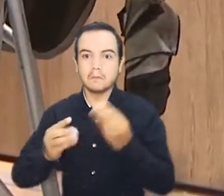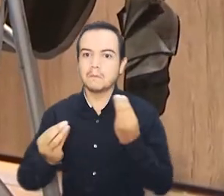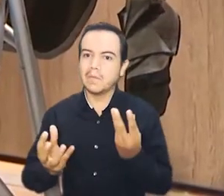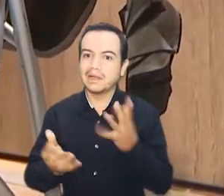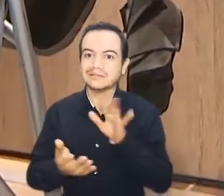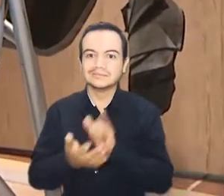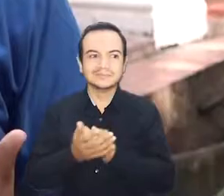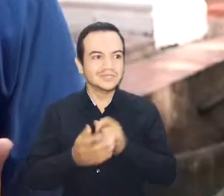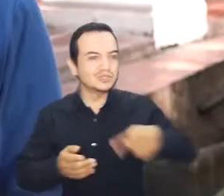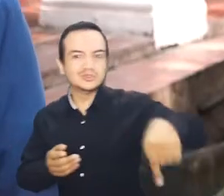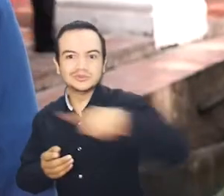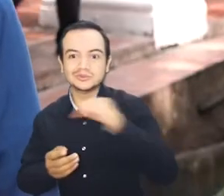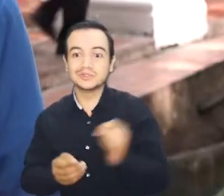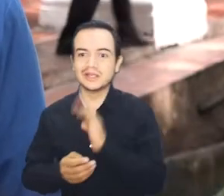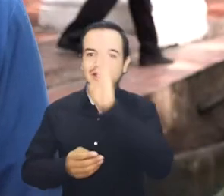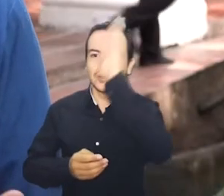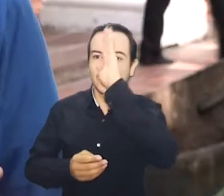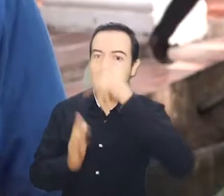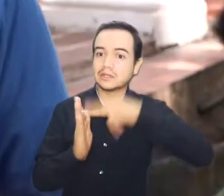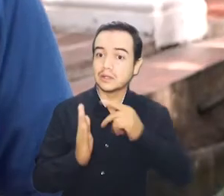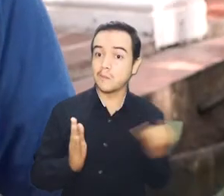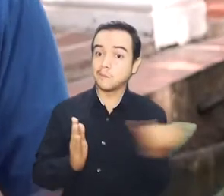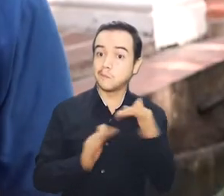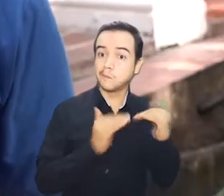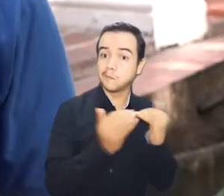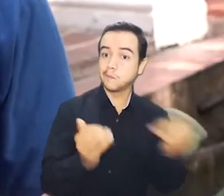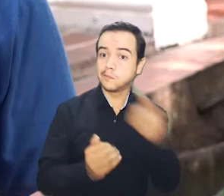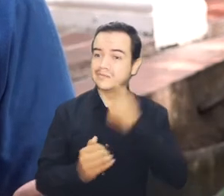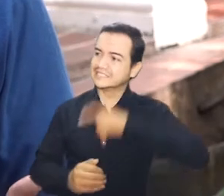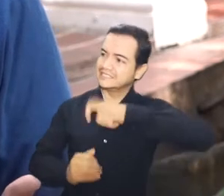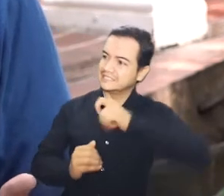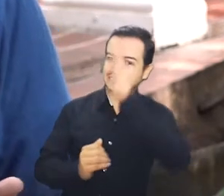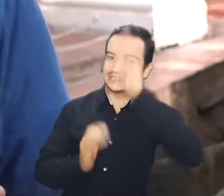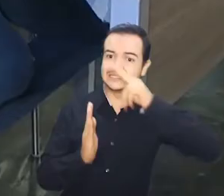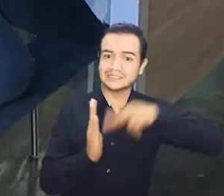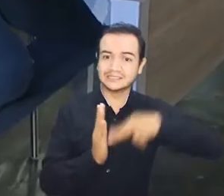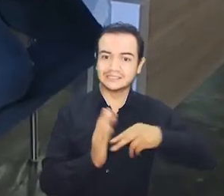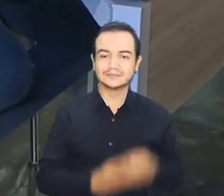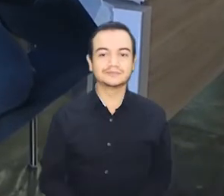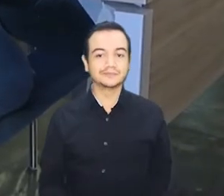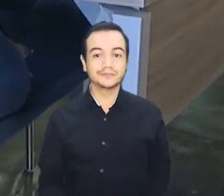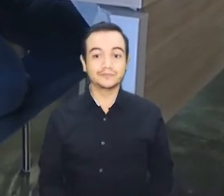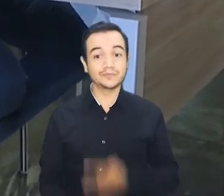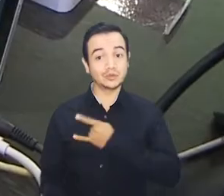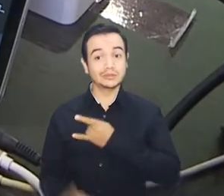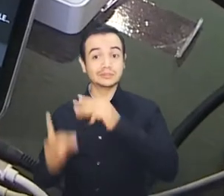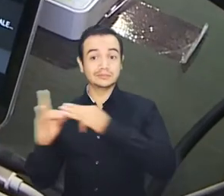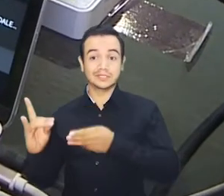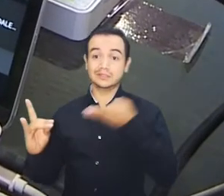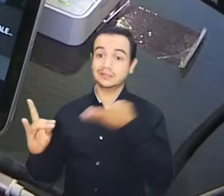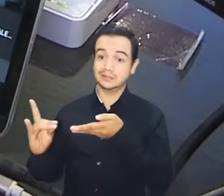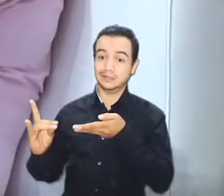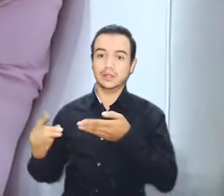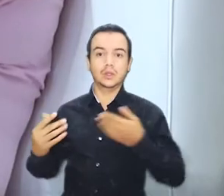incremento de, el hábito de lectura que tanto reclaman en las instituciones educativas. La